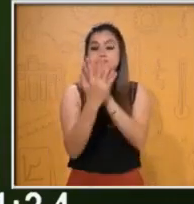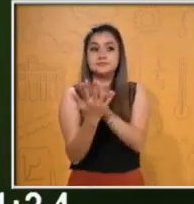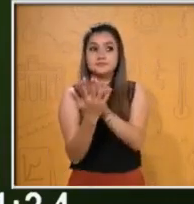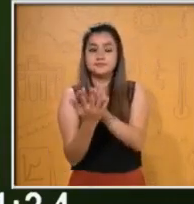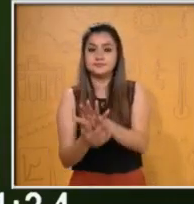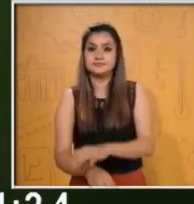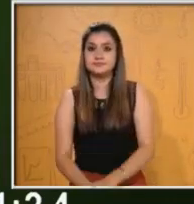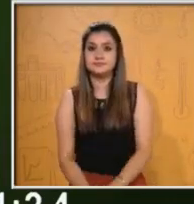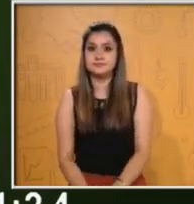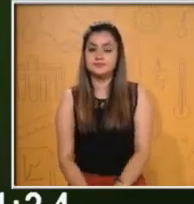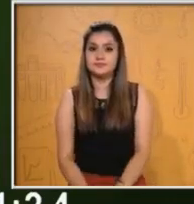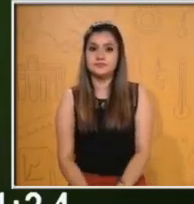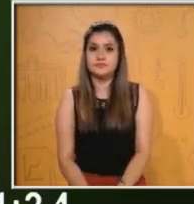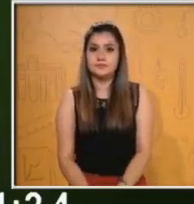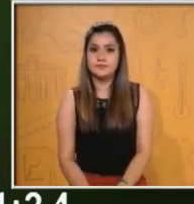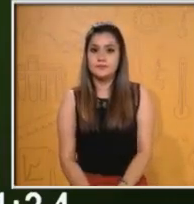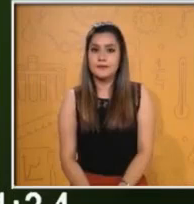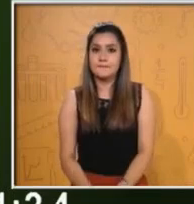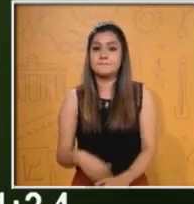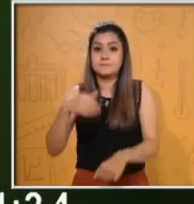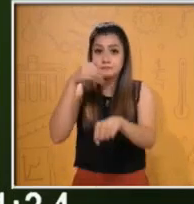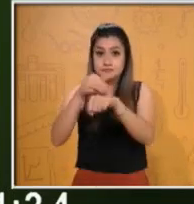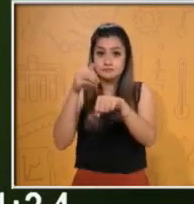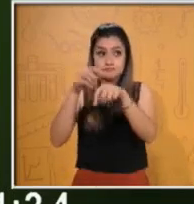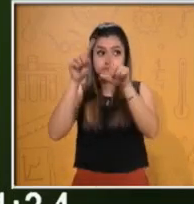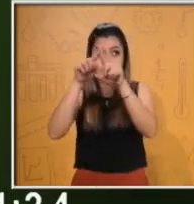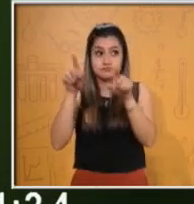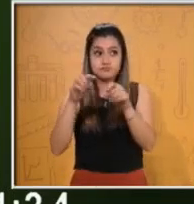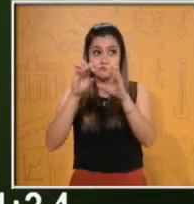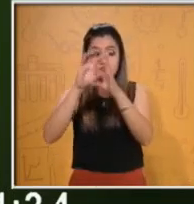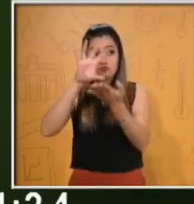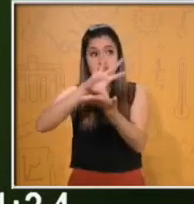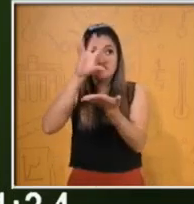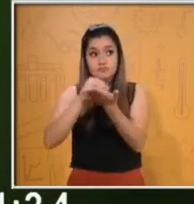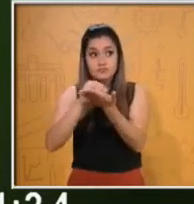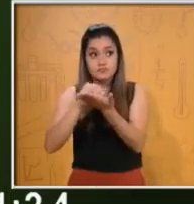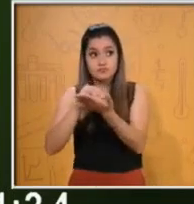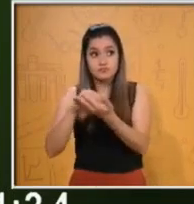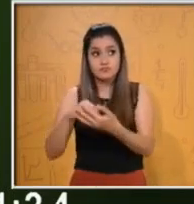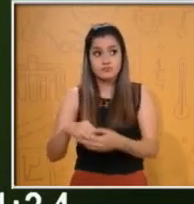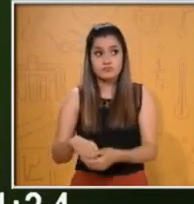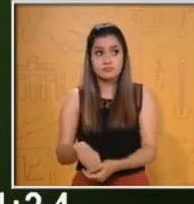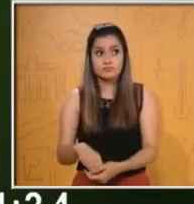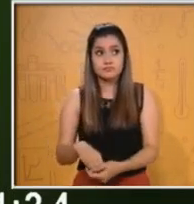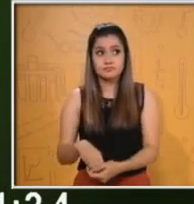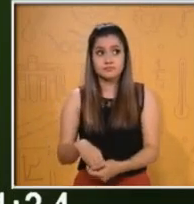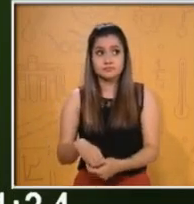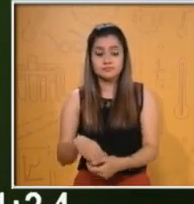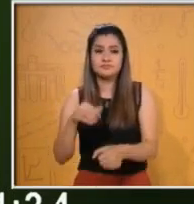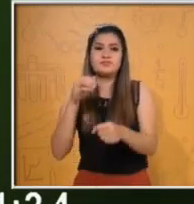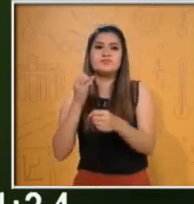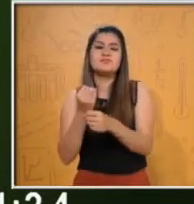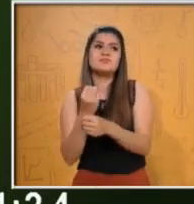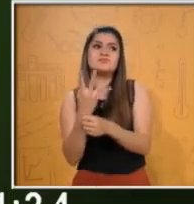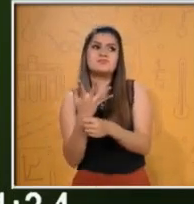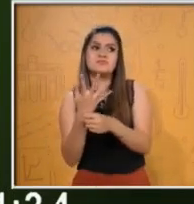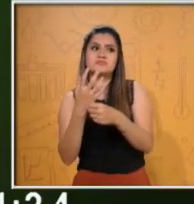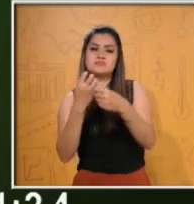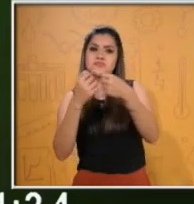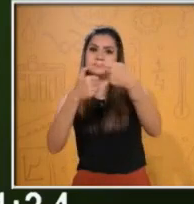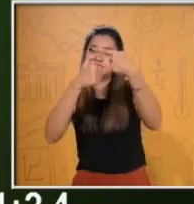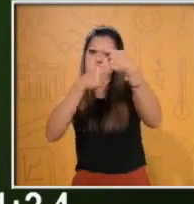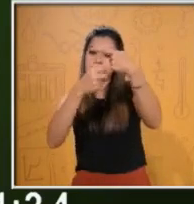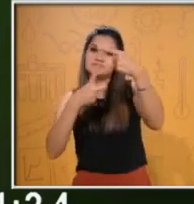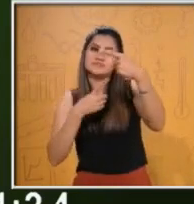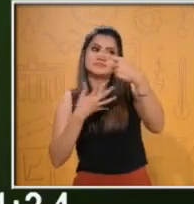convertirlos a enteros. Y la pregunta nuevamente es, ¿cuántos sextos tiene un entero? Pues muy